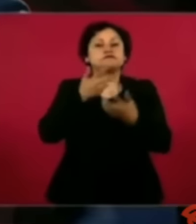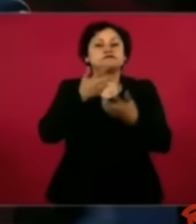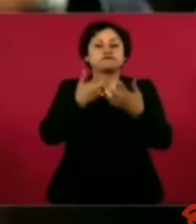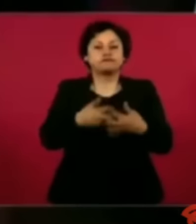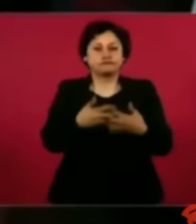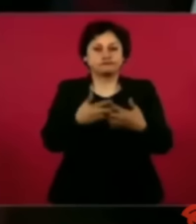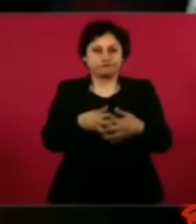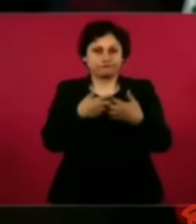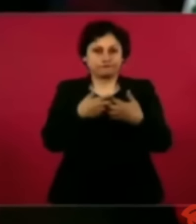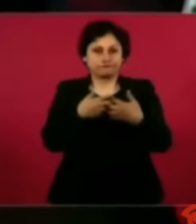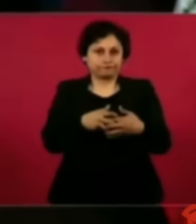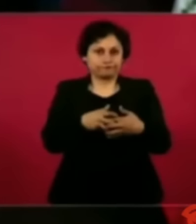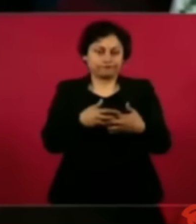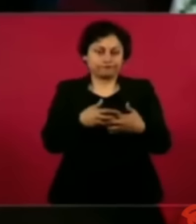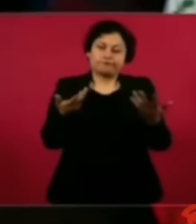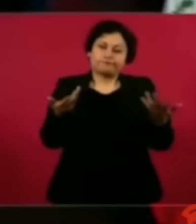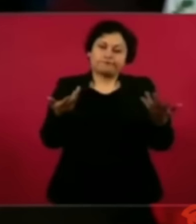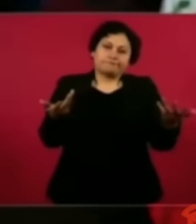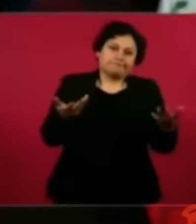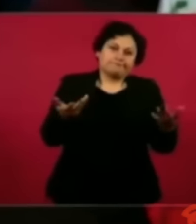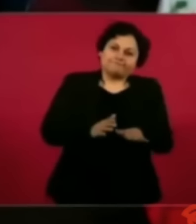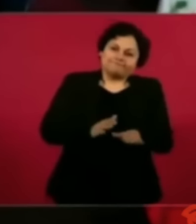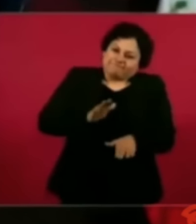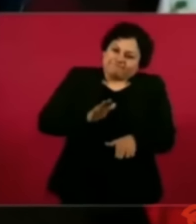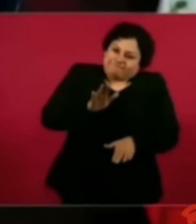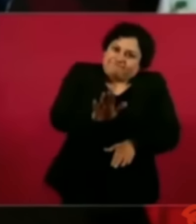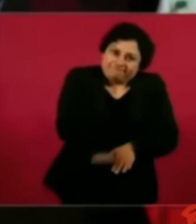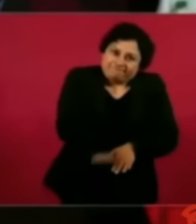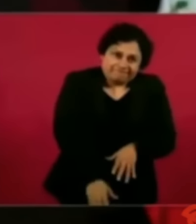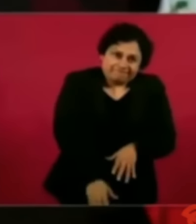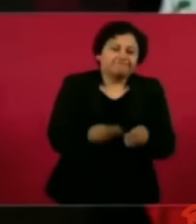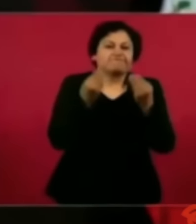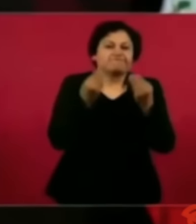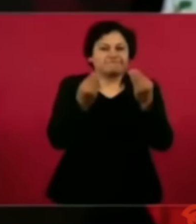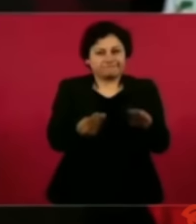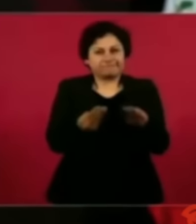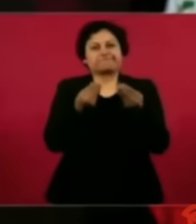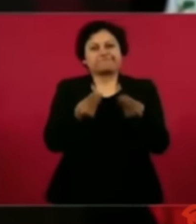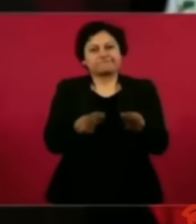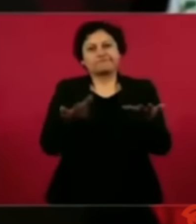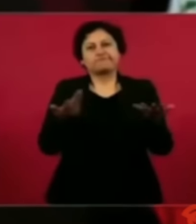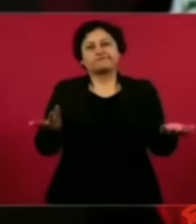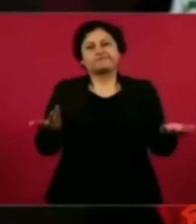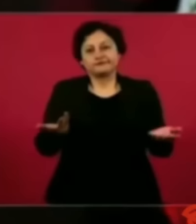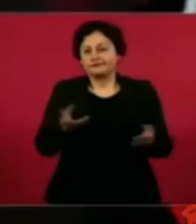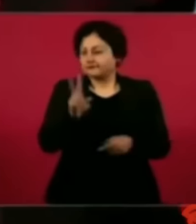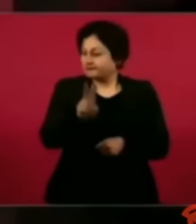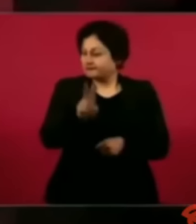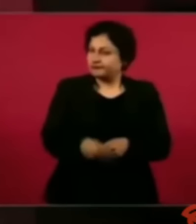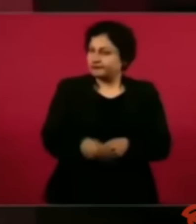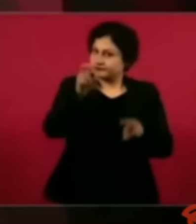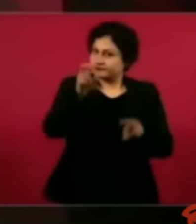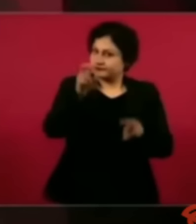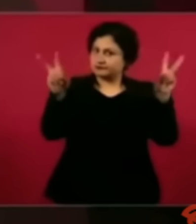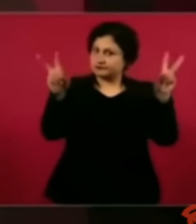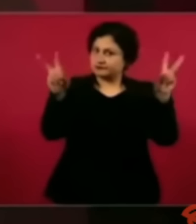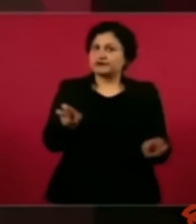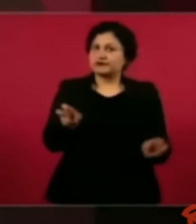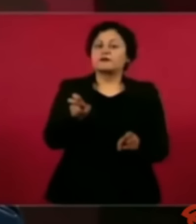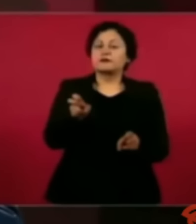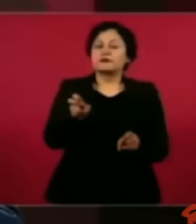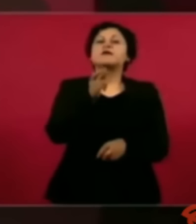luego avanzaron muchísimo, fue donde más avanzaron, en la